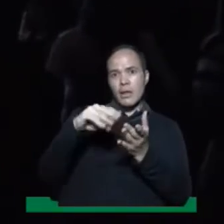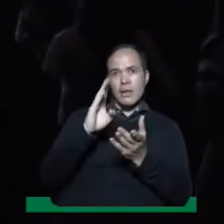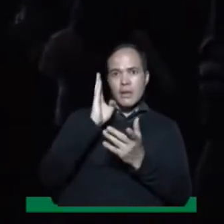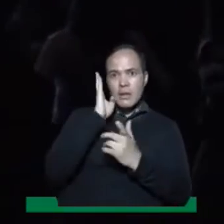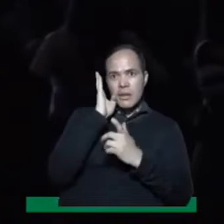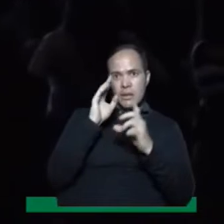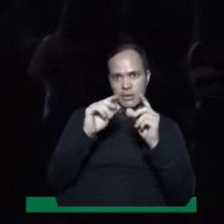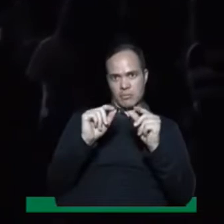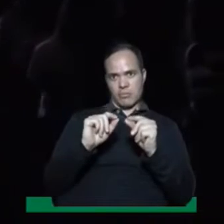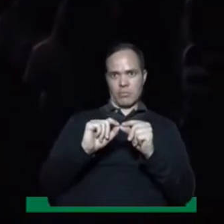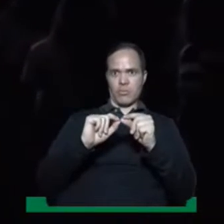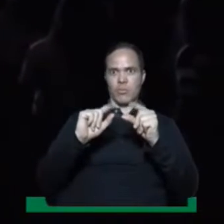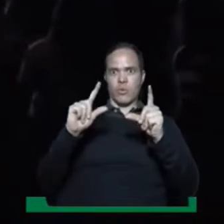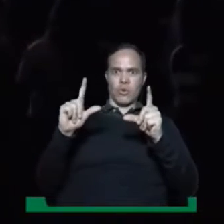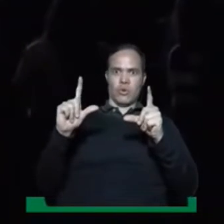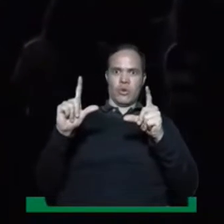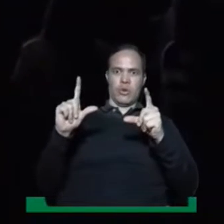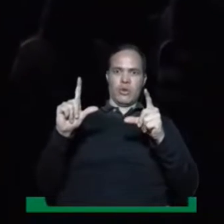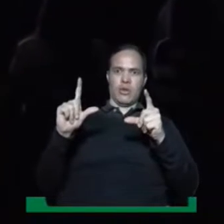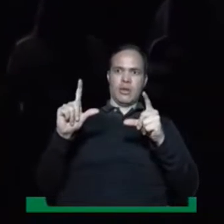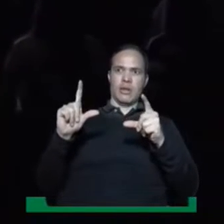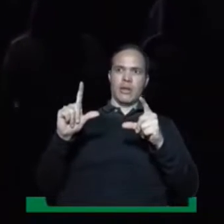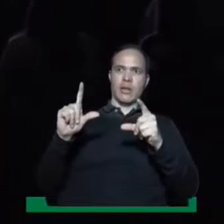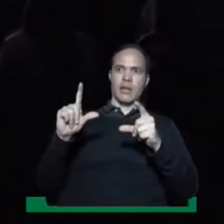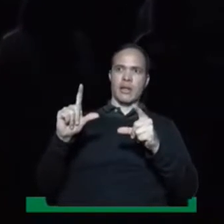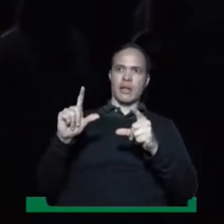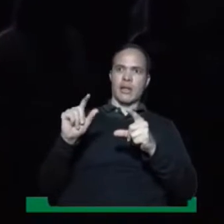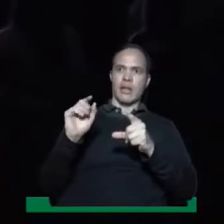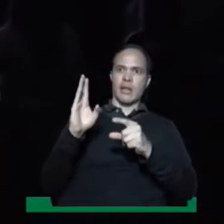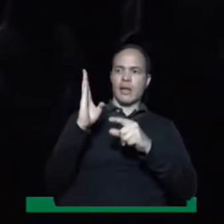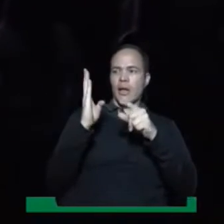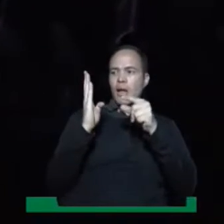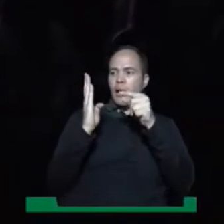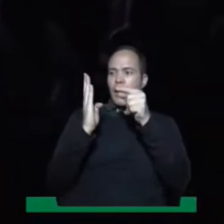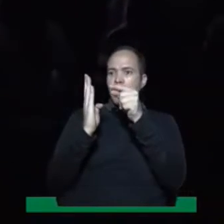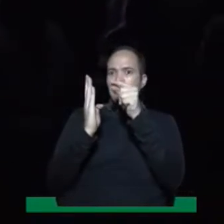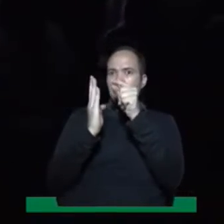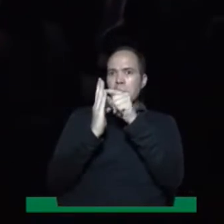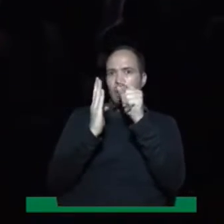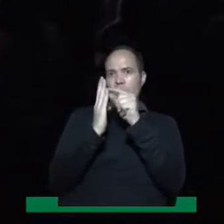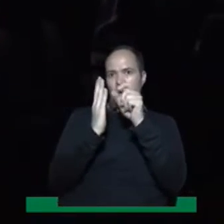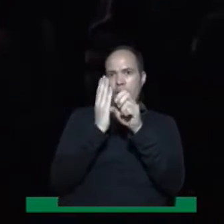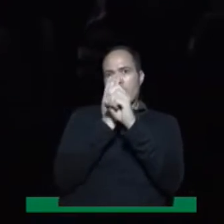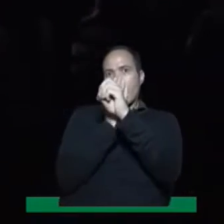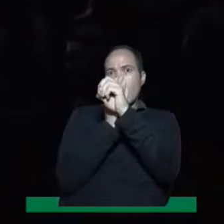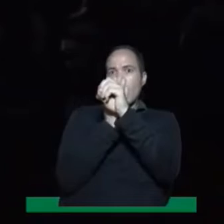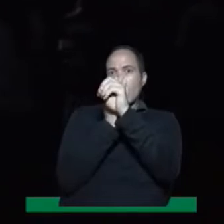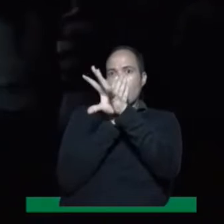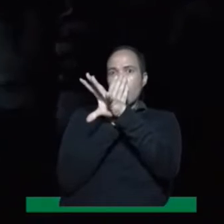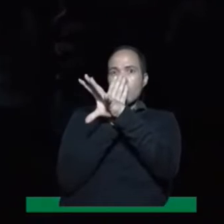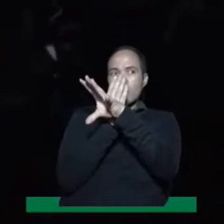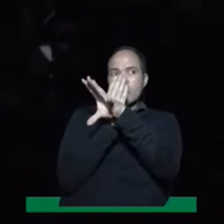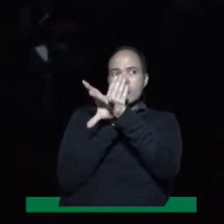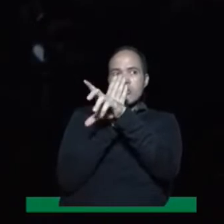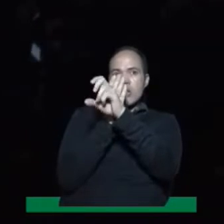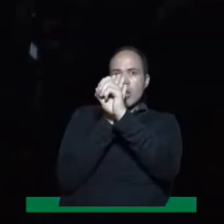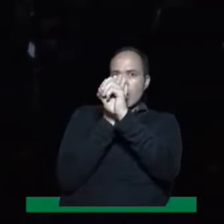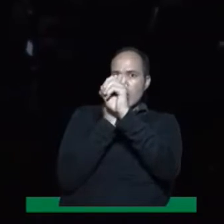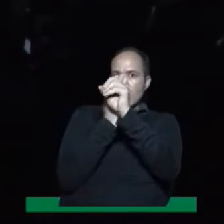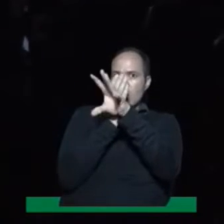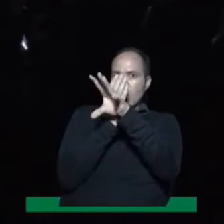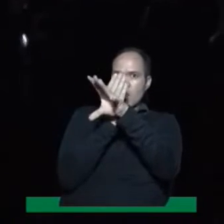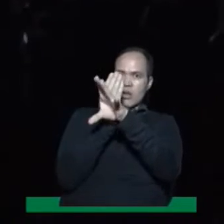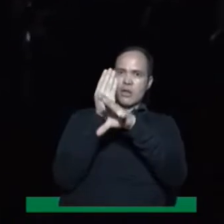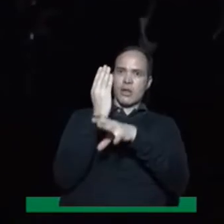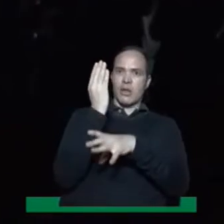celular, colóquenlo, por favor, en donde está la lamparita, la lucecita, la linterna. Yo me voy a